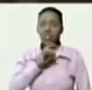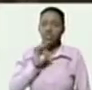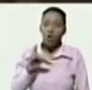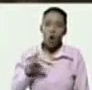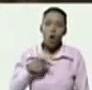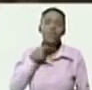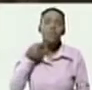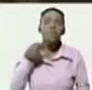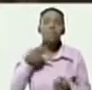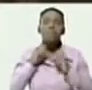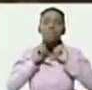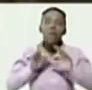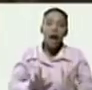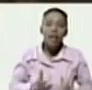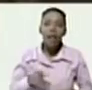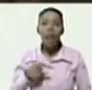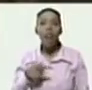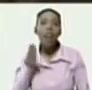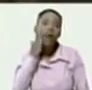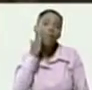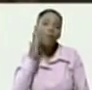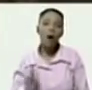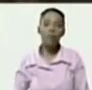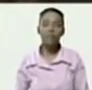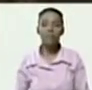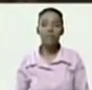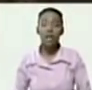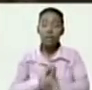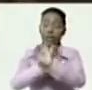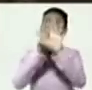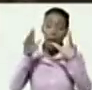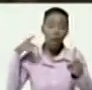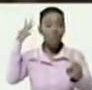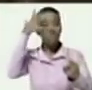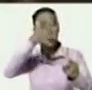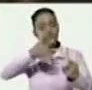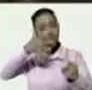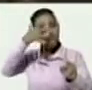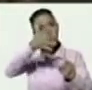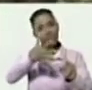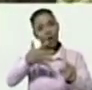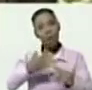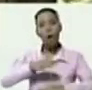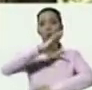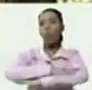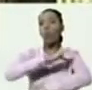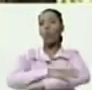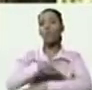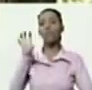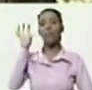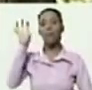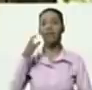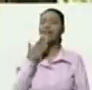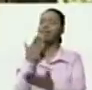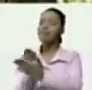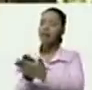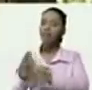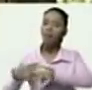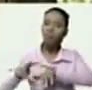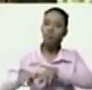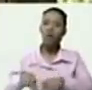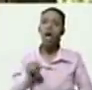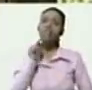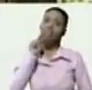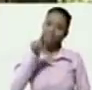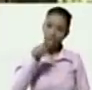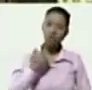madre, pero con la claridad y su formación para ser un soldado de la patria. Gracias, Ángel. Por ti estamos